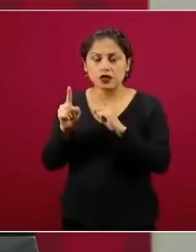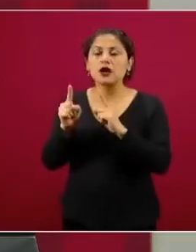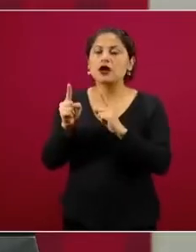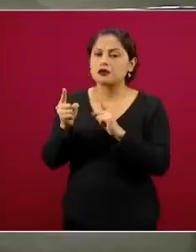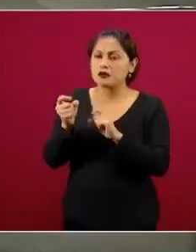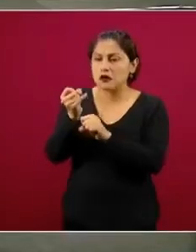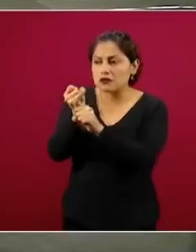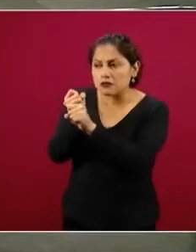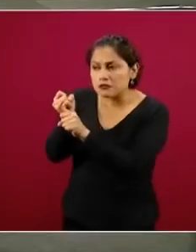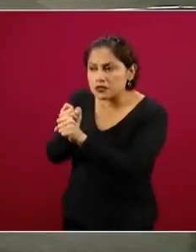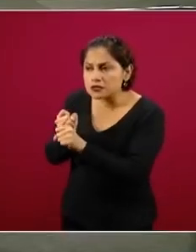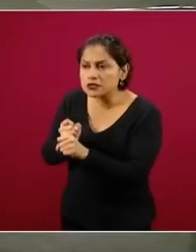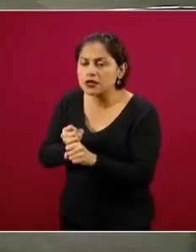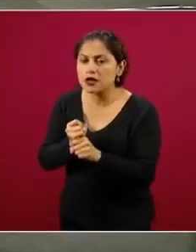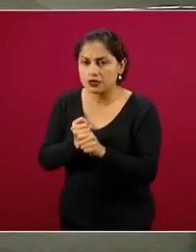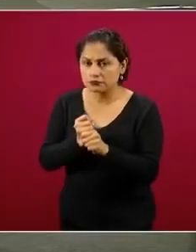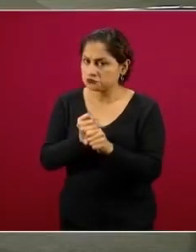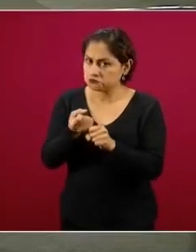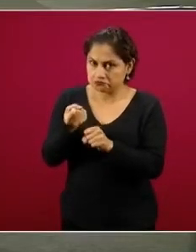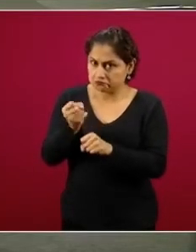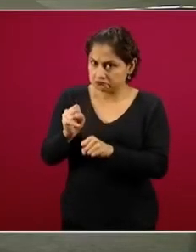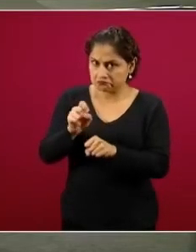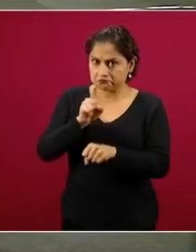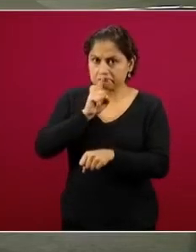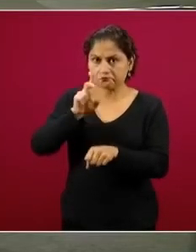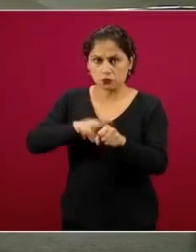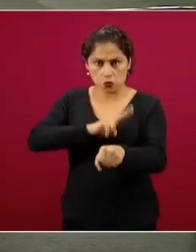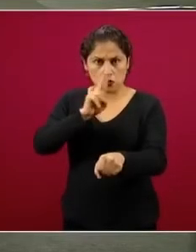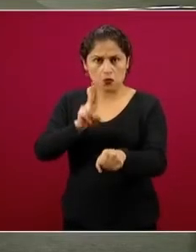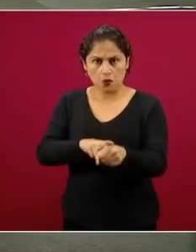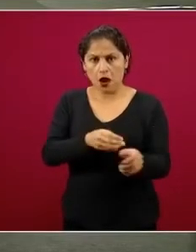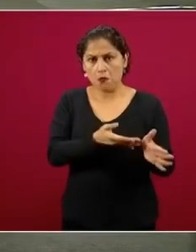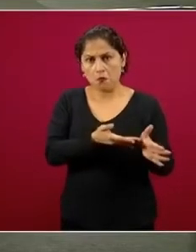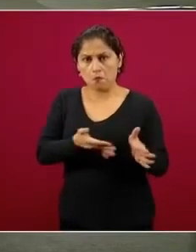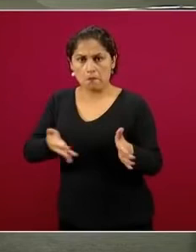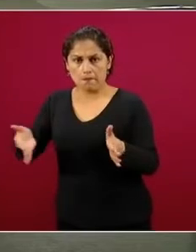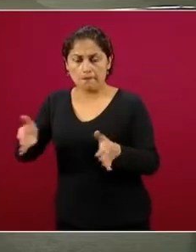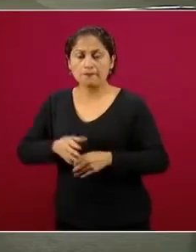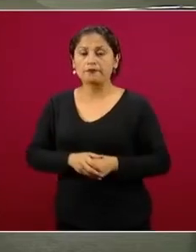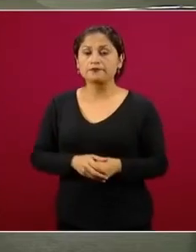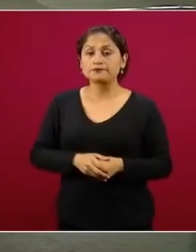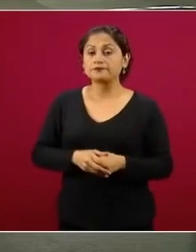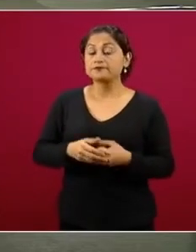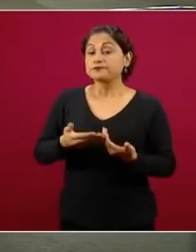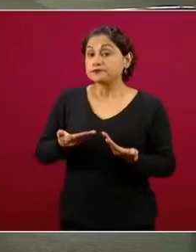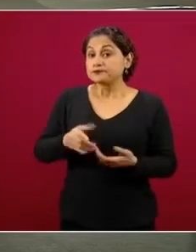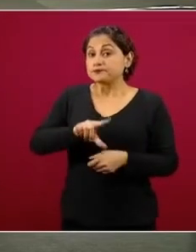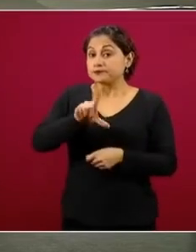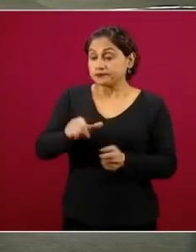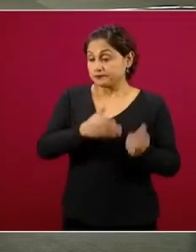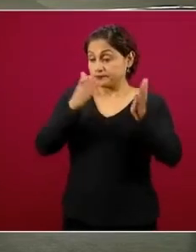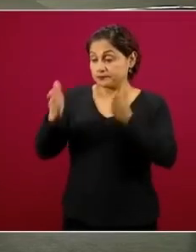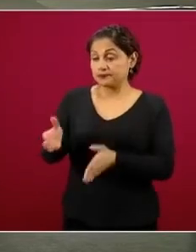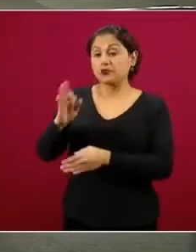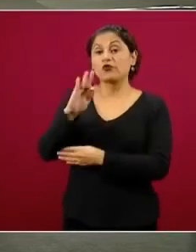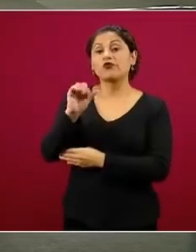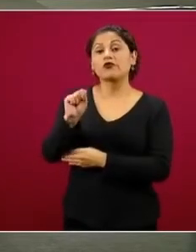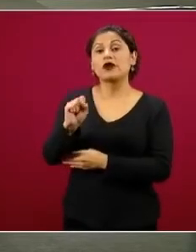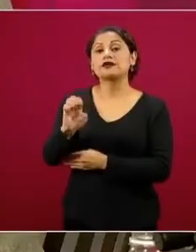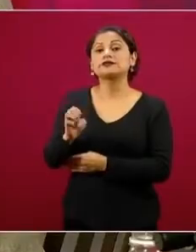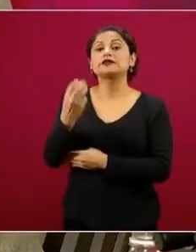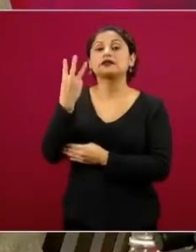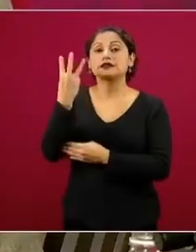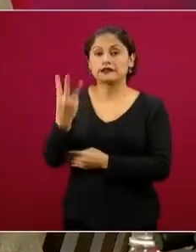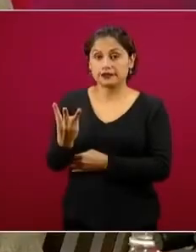ocurrido. Y cuando entramos a fase 3, lo definimos, como también estaba estipulado desde el inicio, por